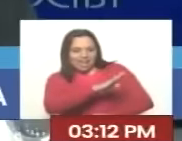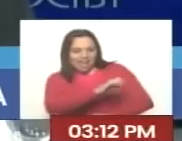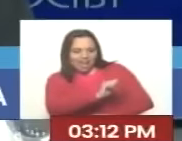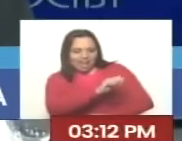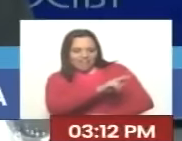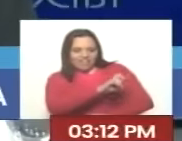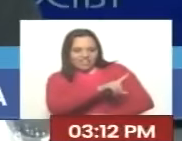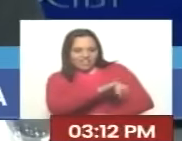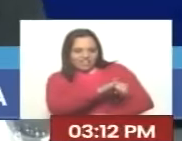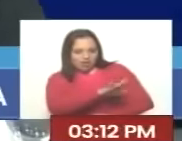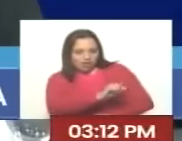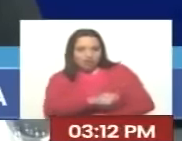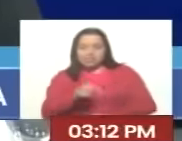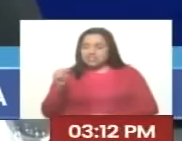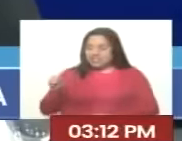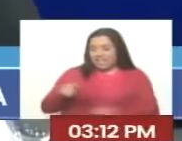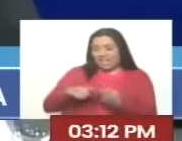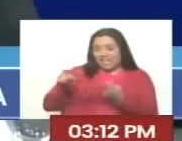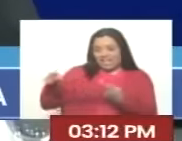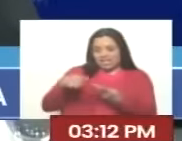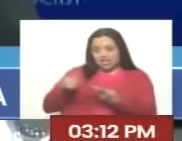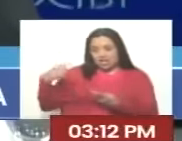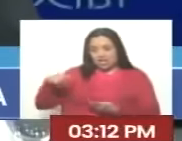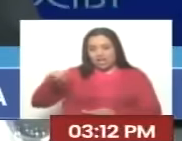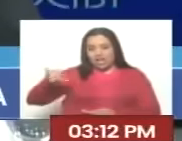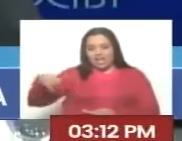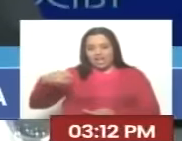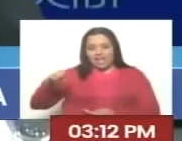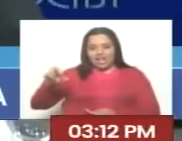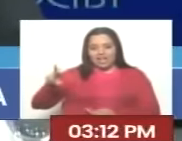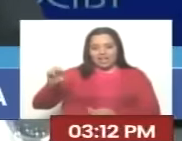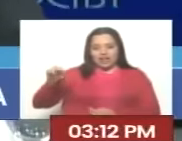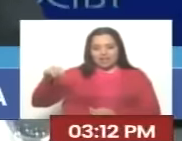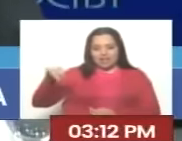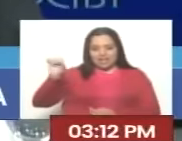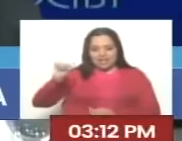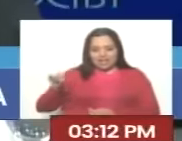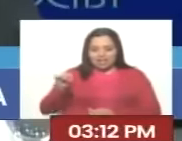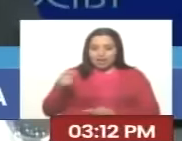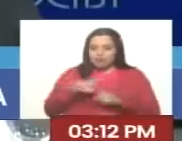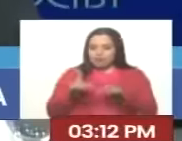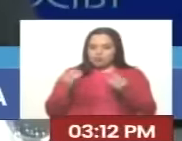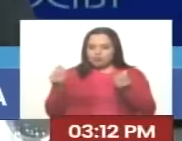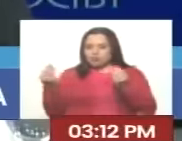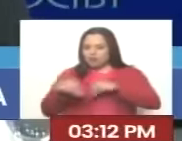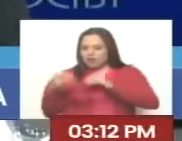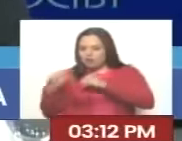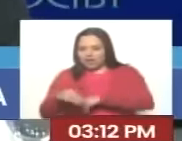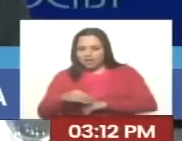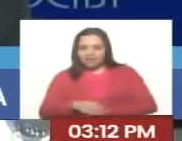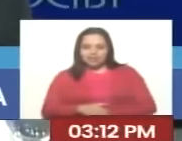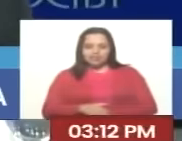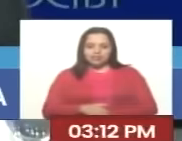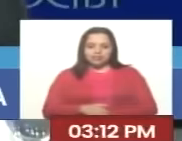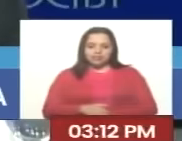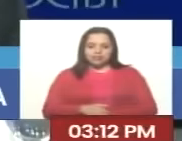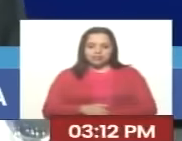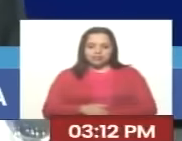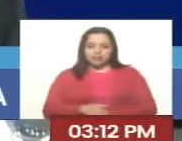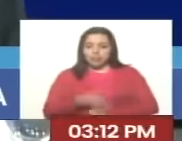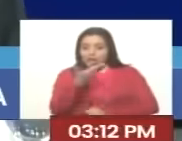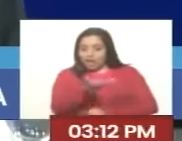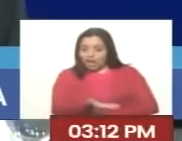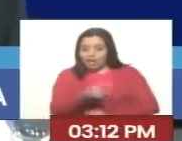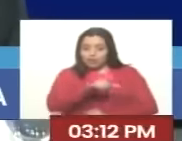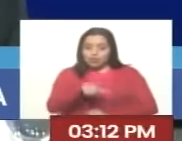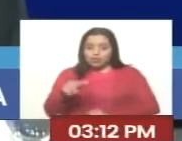épico. Son las canciones más emblemáticas, pero hay muchas otras más para él y para el